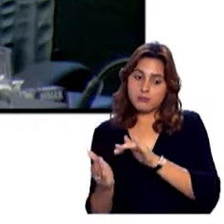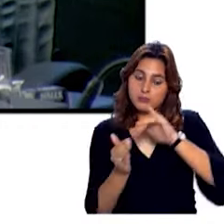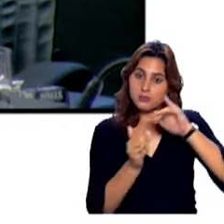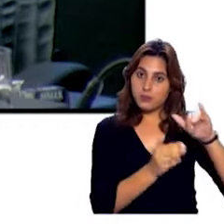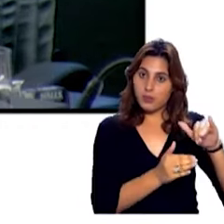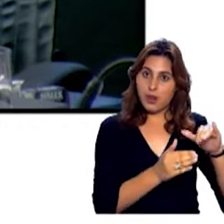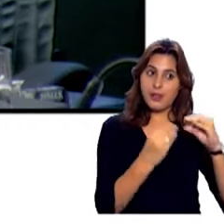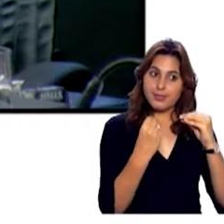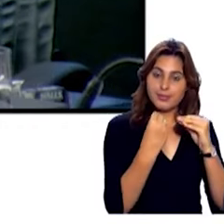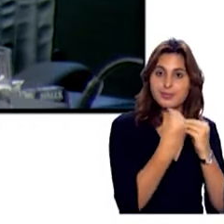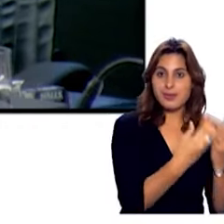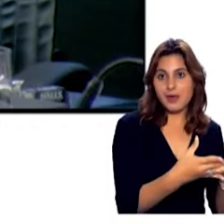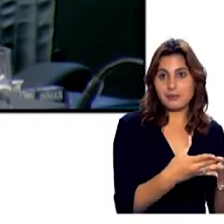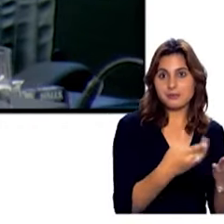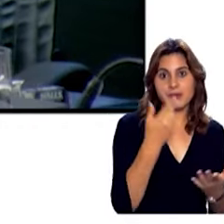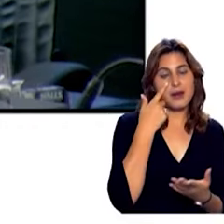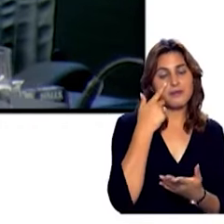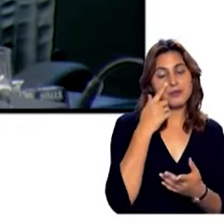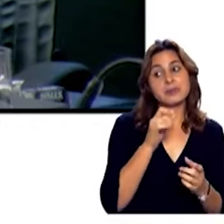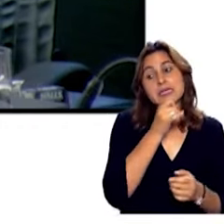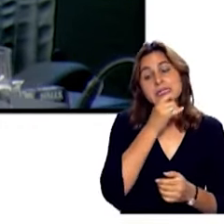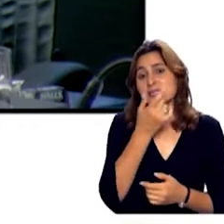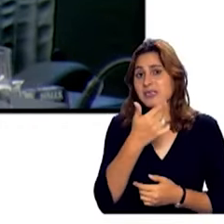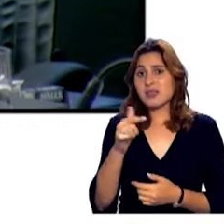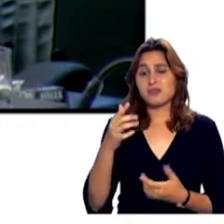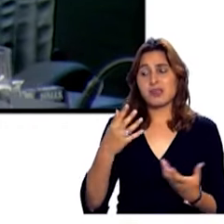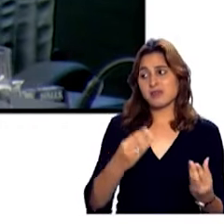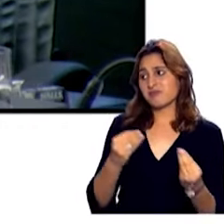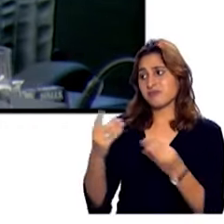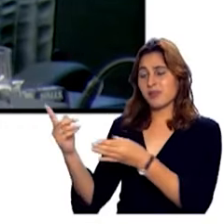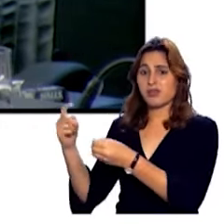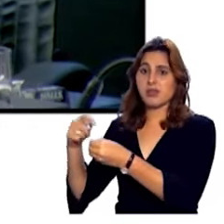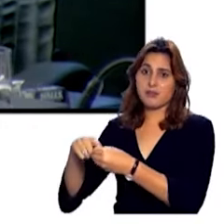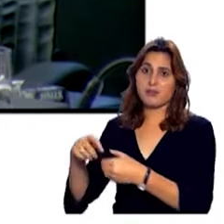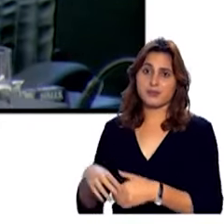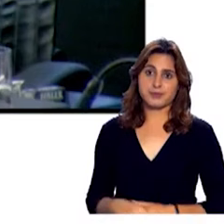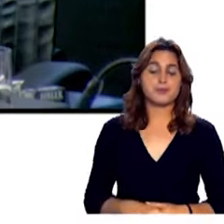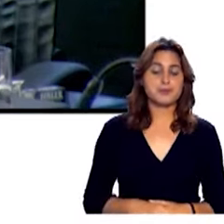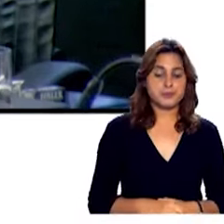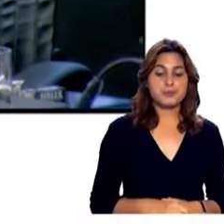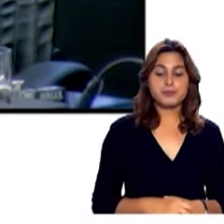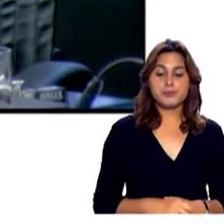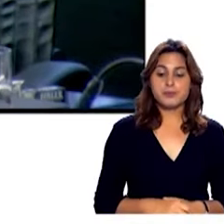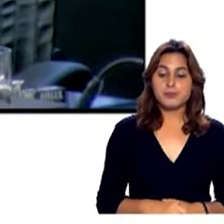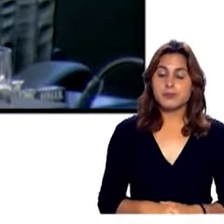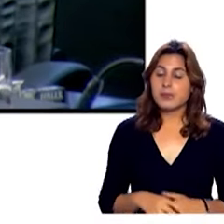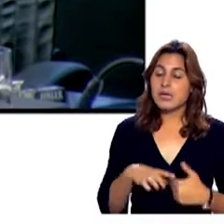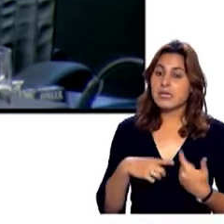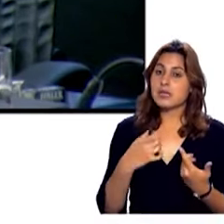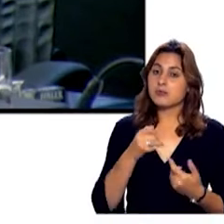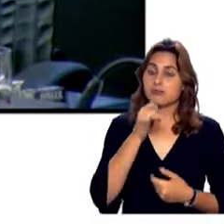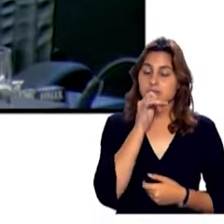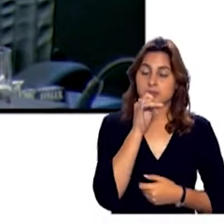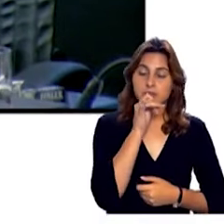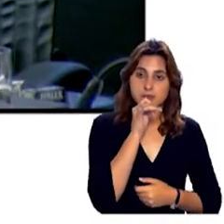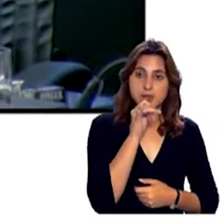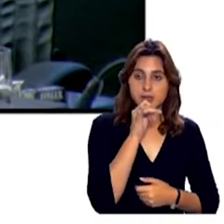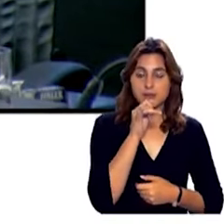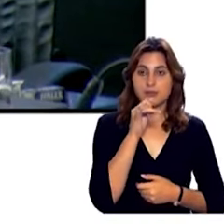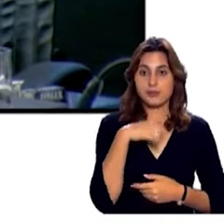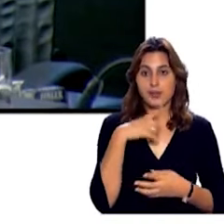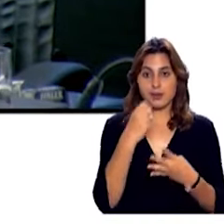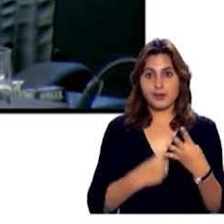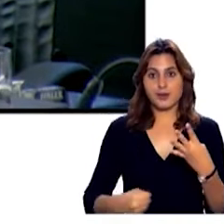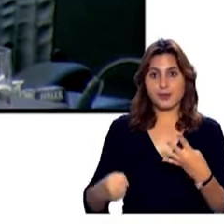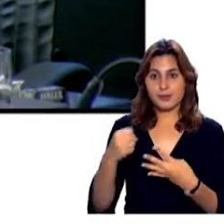si lo que Uno que hacen es manifestar su discrepancia con el tribunal Y el tribunal ha aplicado la doctrina del tribunal Supremo